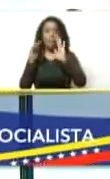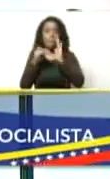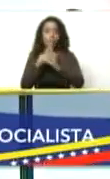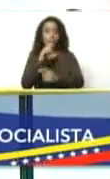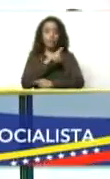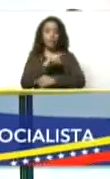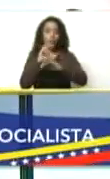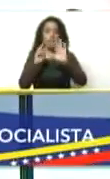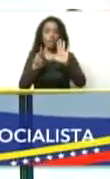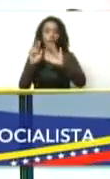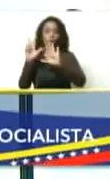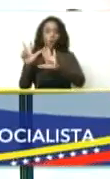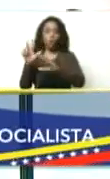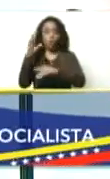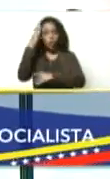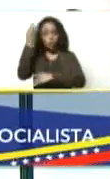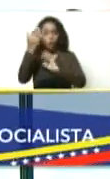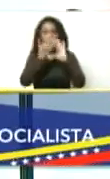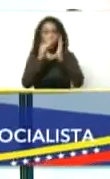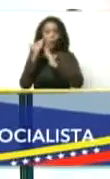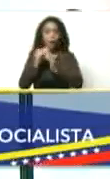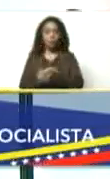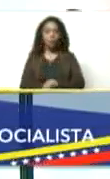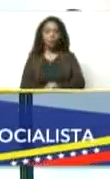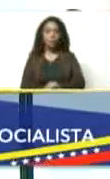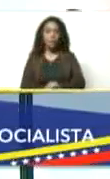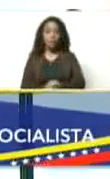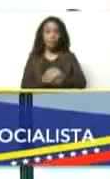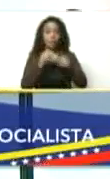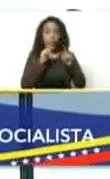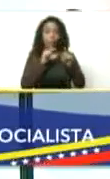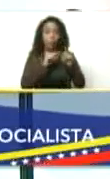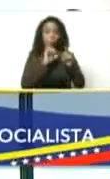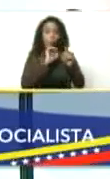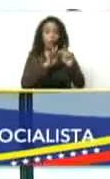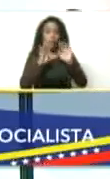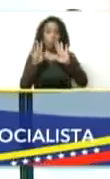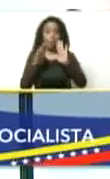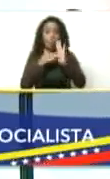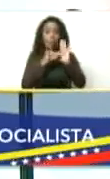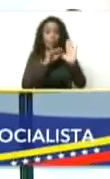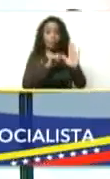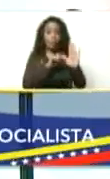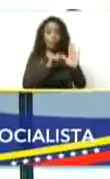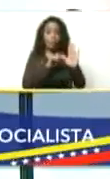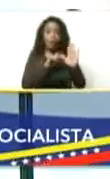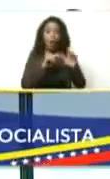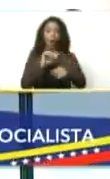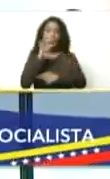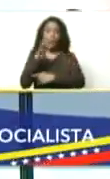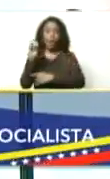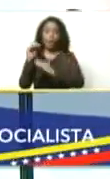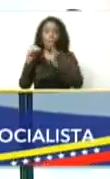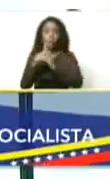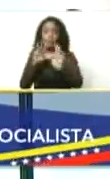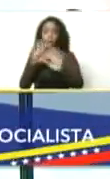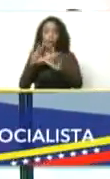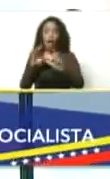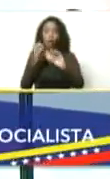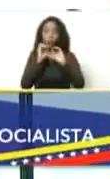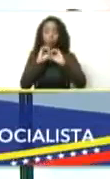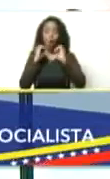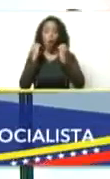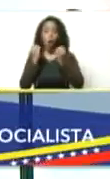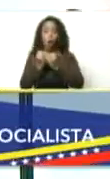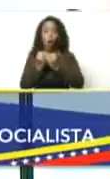49.178 consejos comunales, de 49.000, 40.000 ya tiene organizaciones socioproductivas. Esto es una